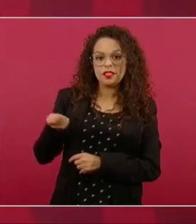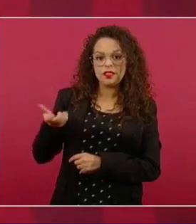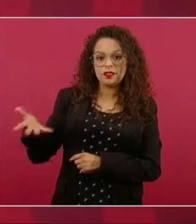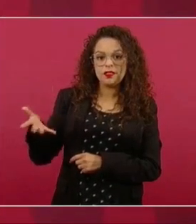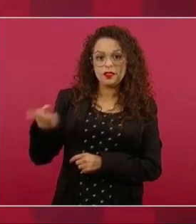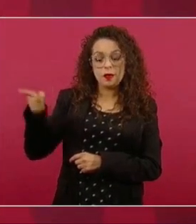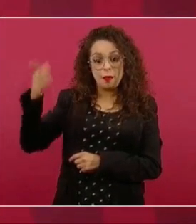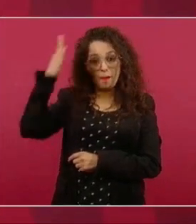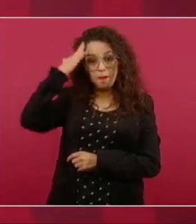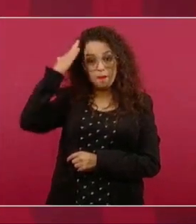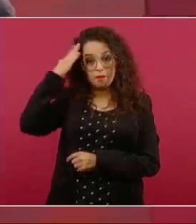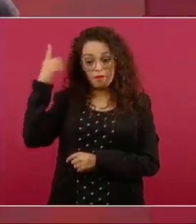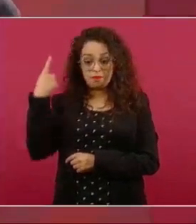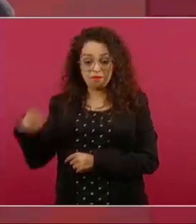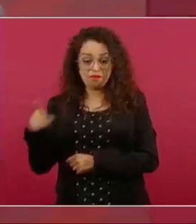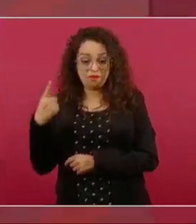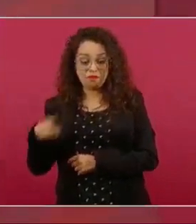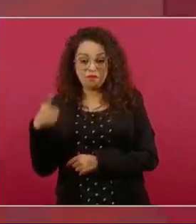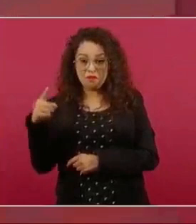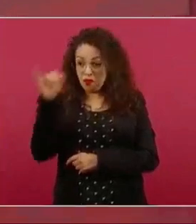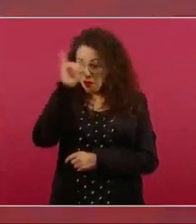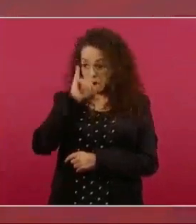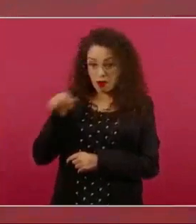los que mandan?